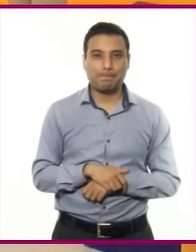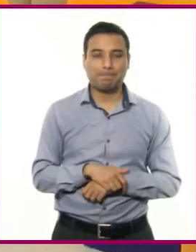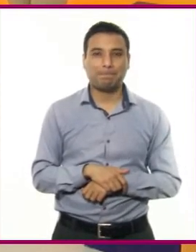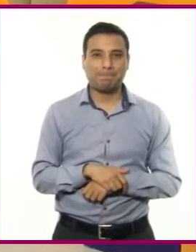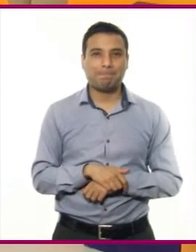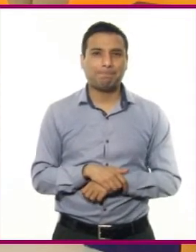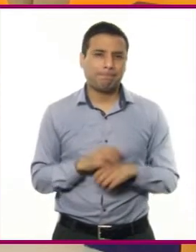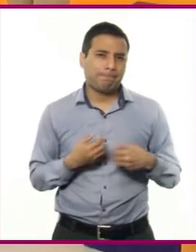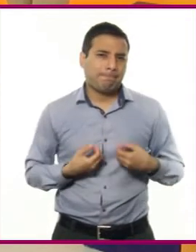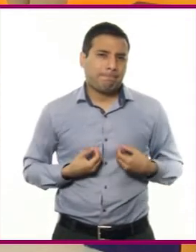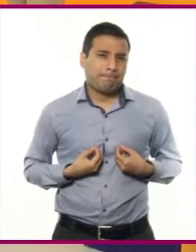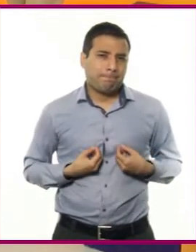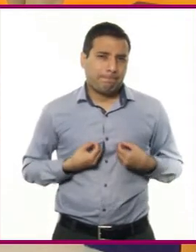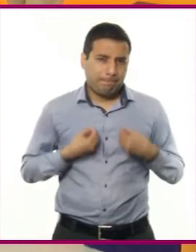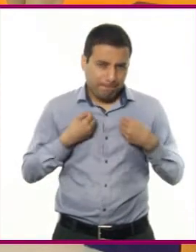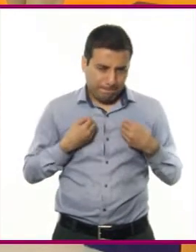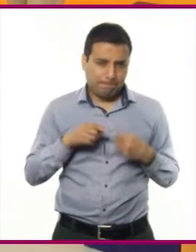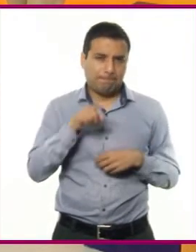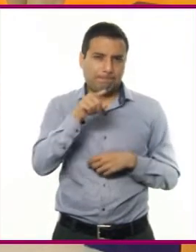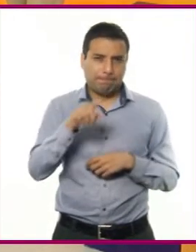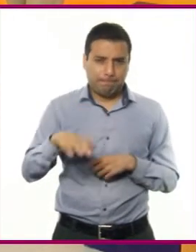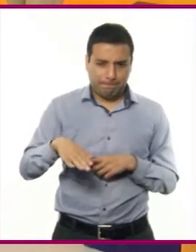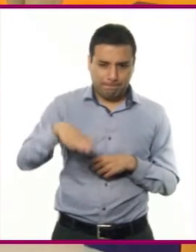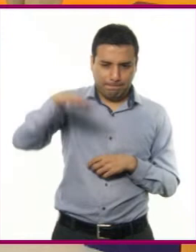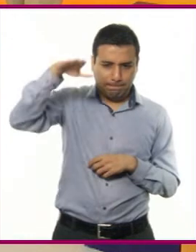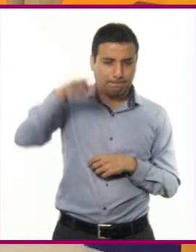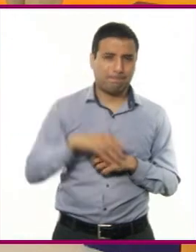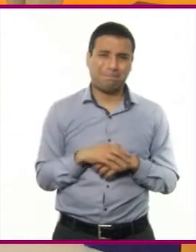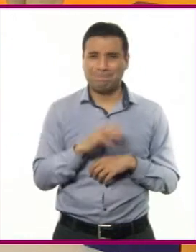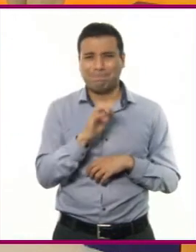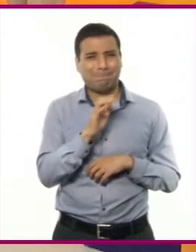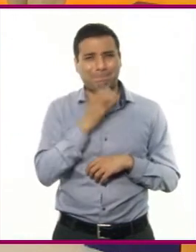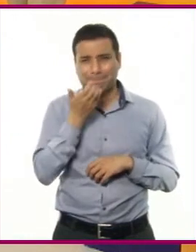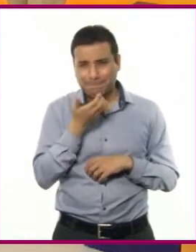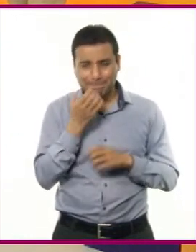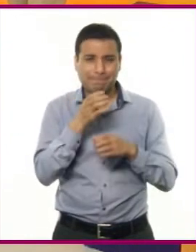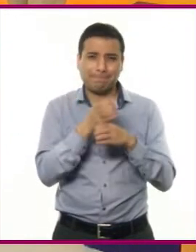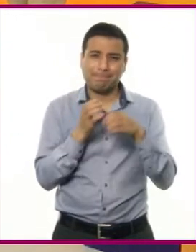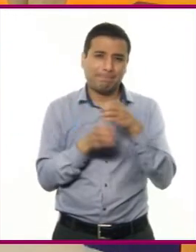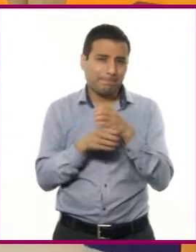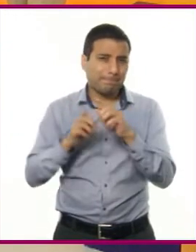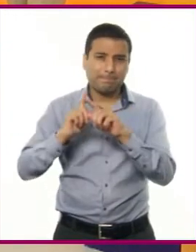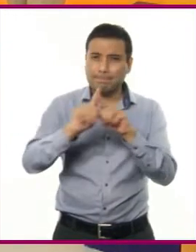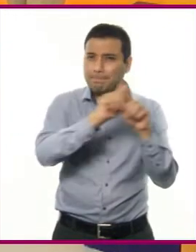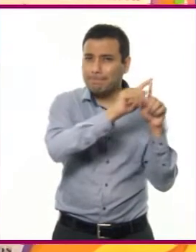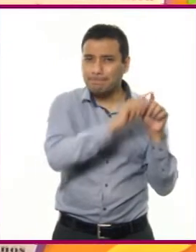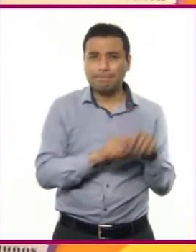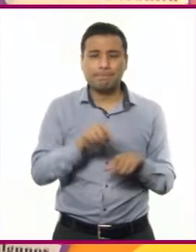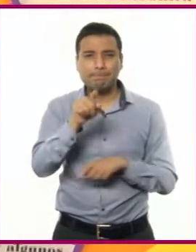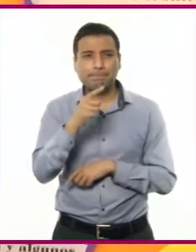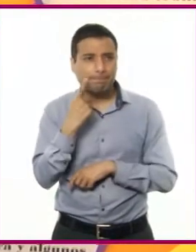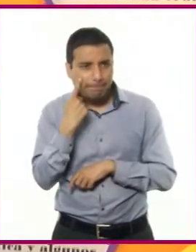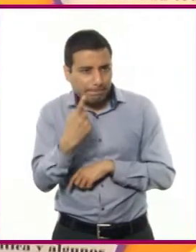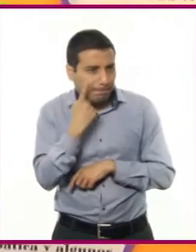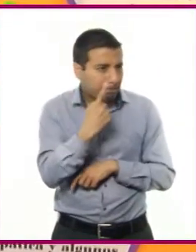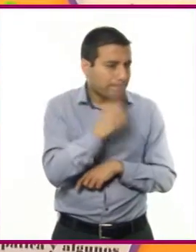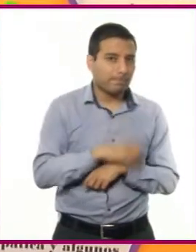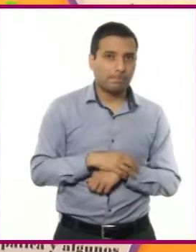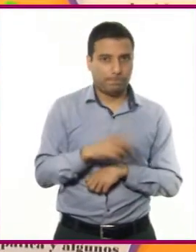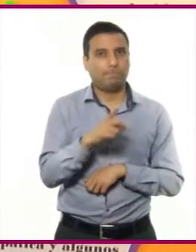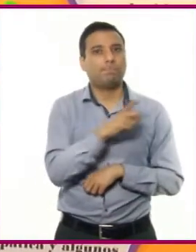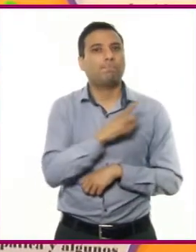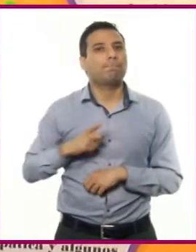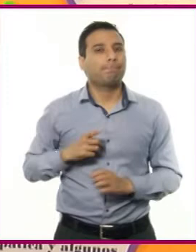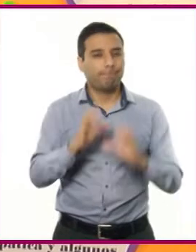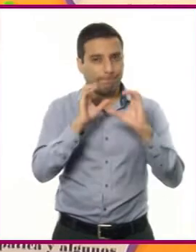vida, vamos a conocer y a toparnos con muchísimas cosas de las cuales tenemos que aprender.